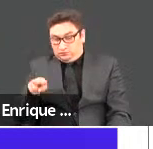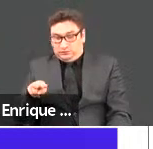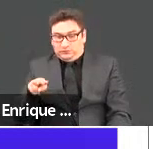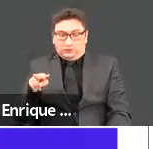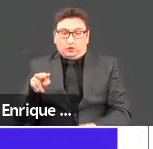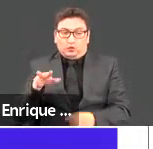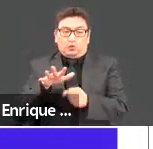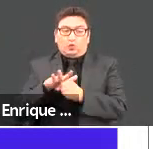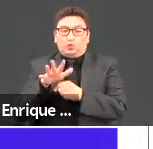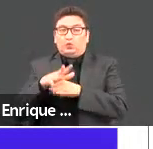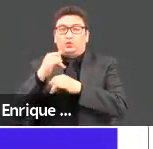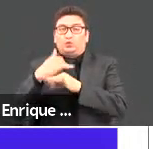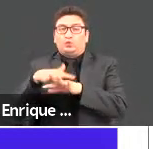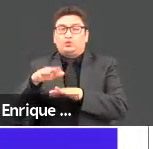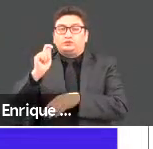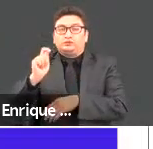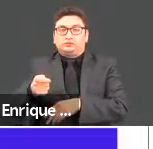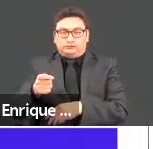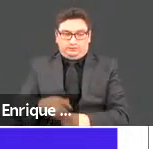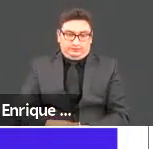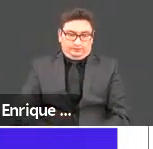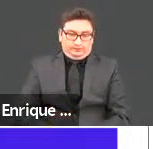el contenido, ¿sí?